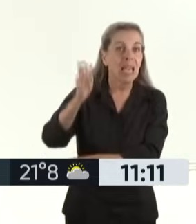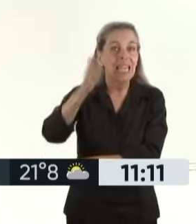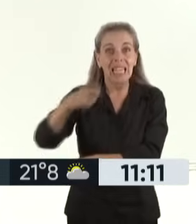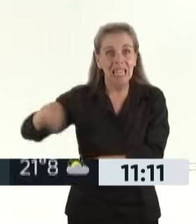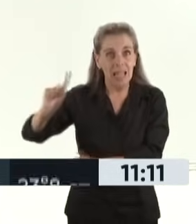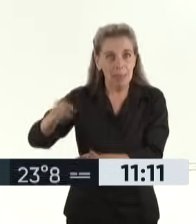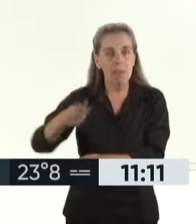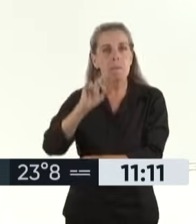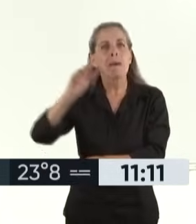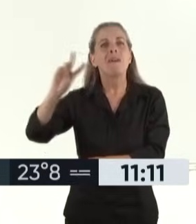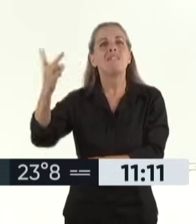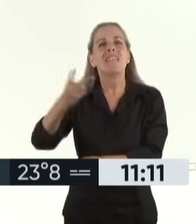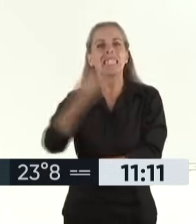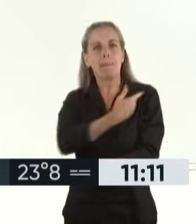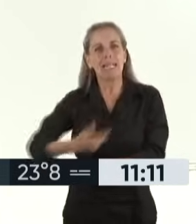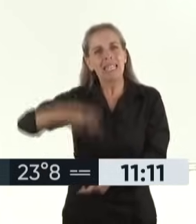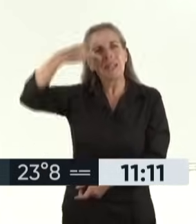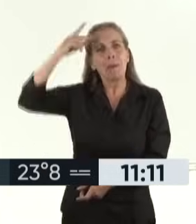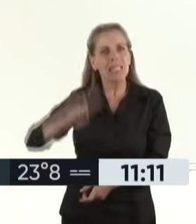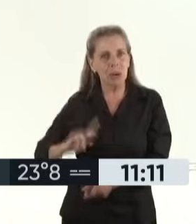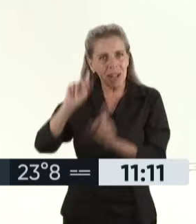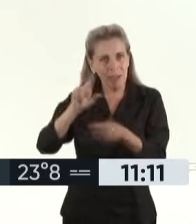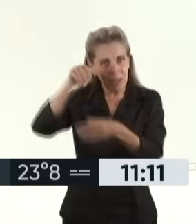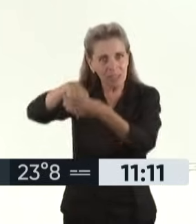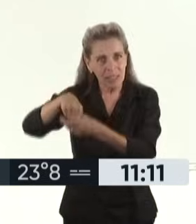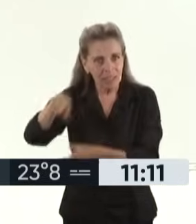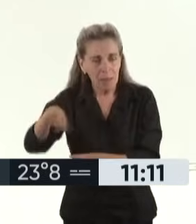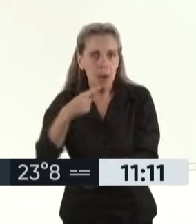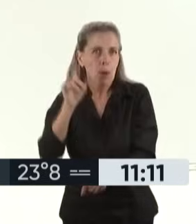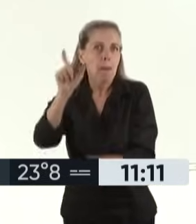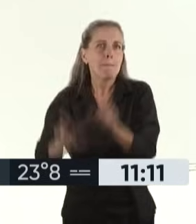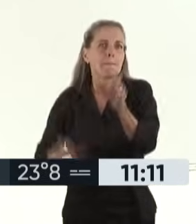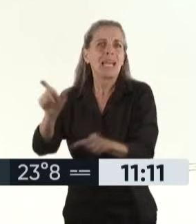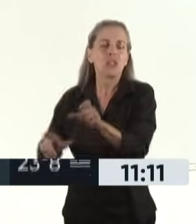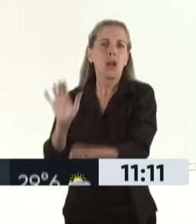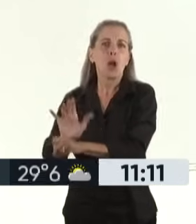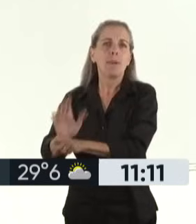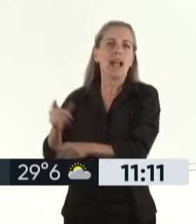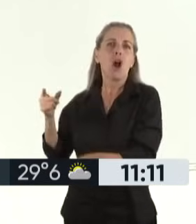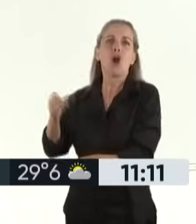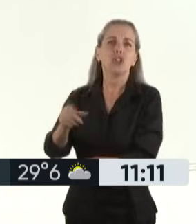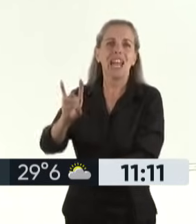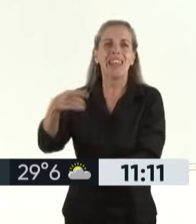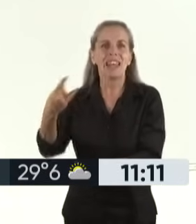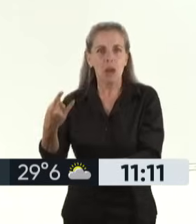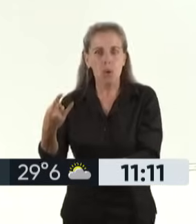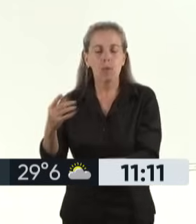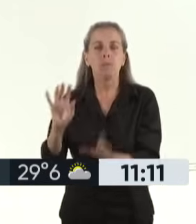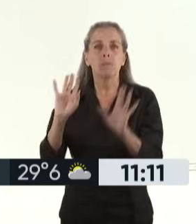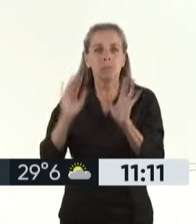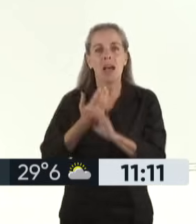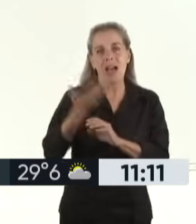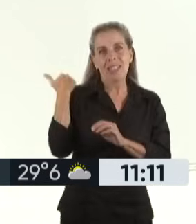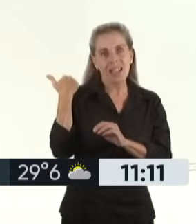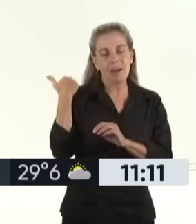Victoria Villarruel, quien justamente avaló el tratamiento hoy del tema DNU, y en especial, ayer el